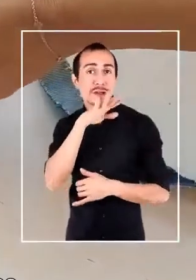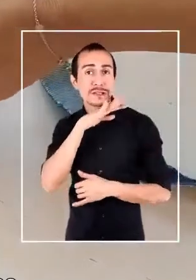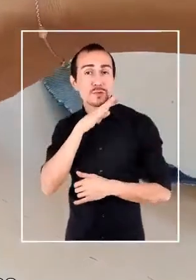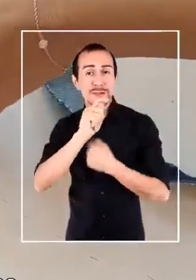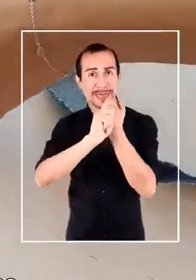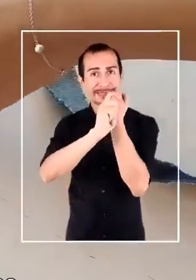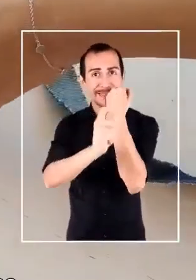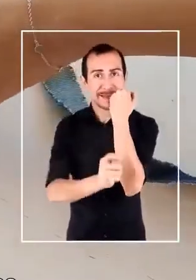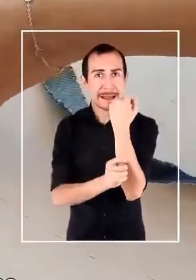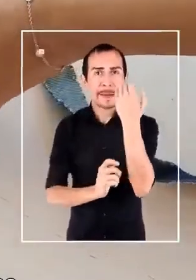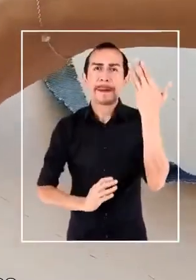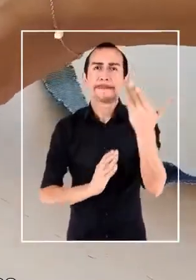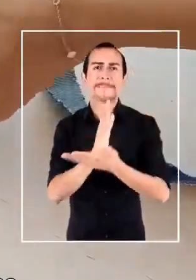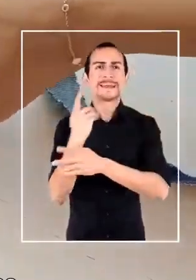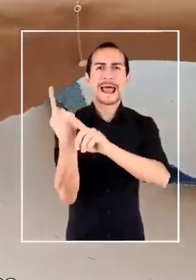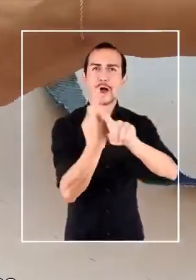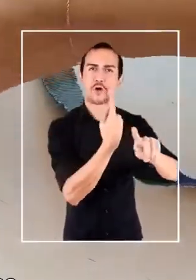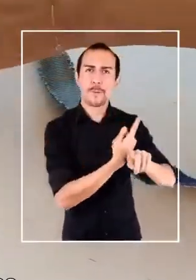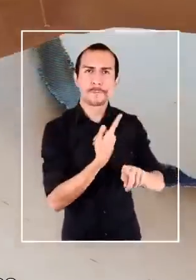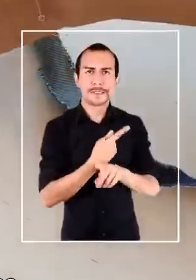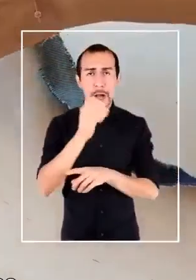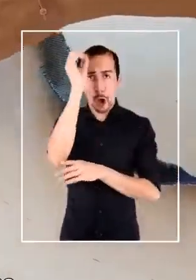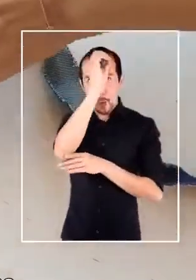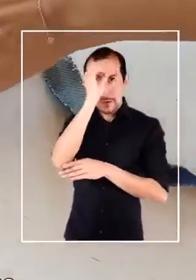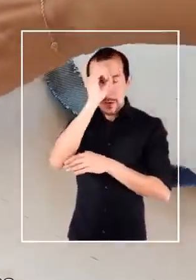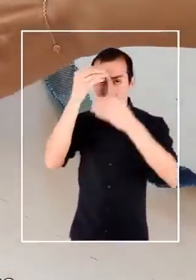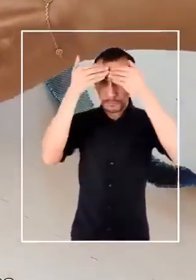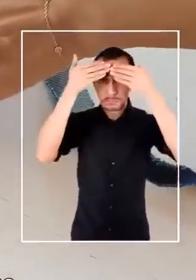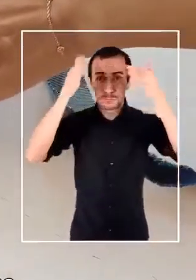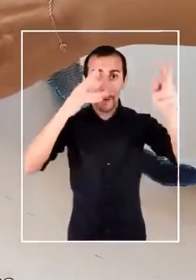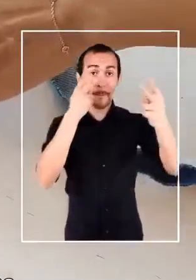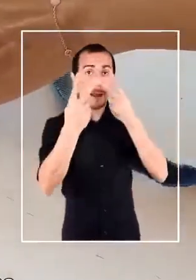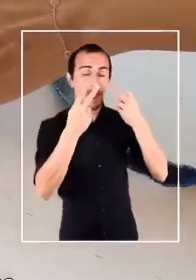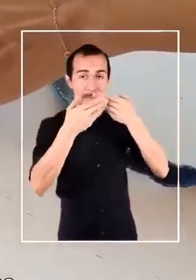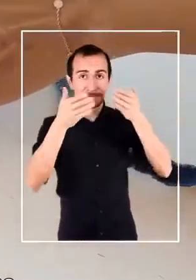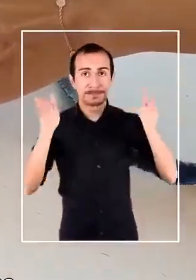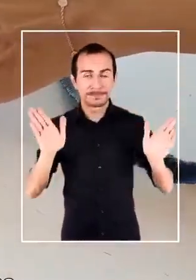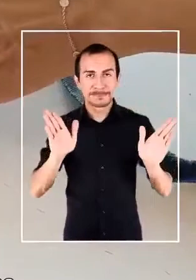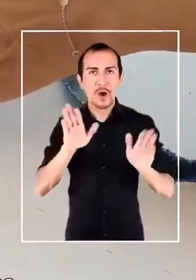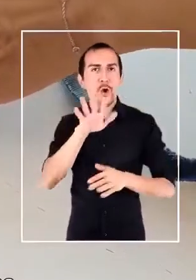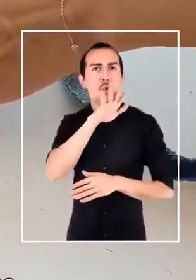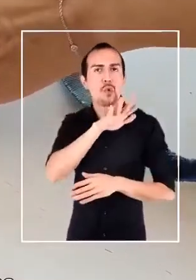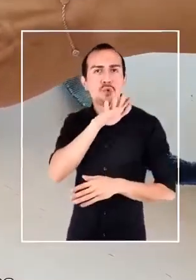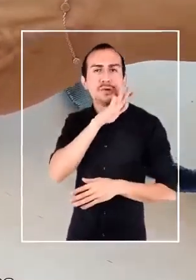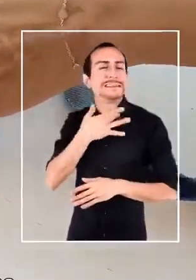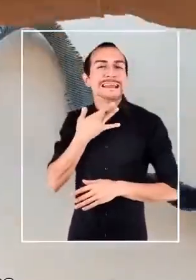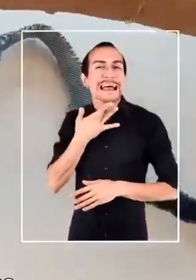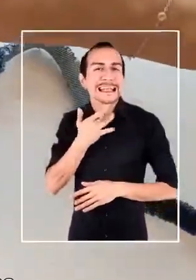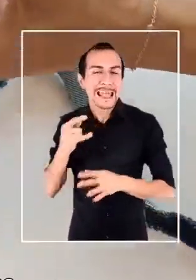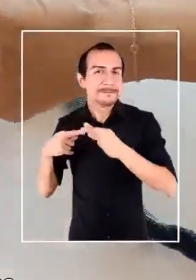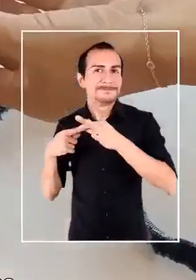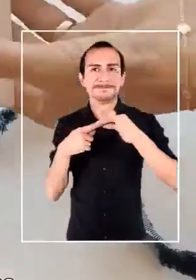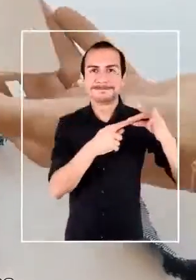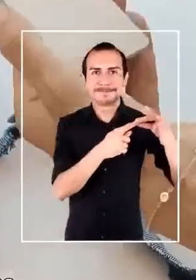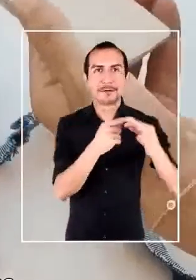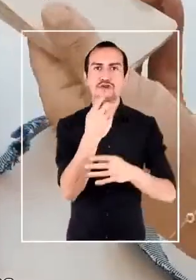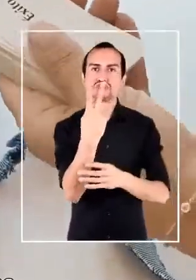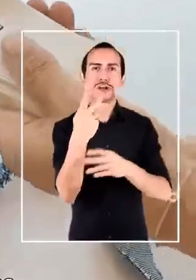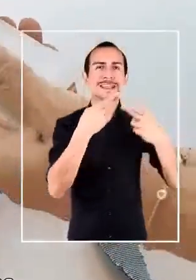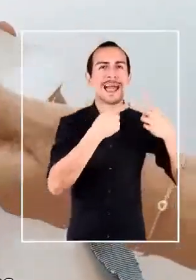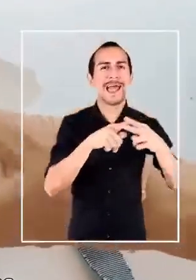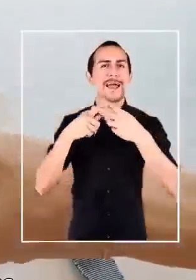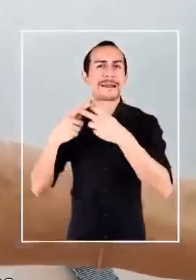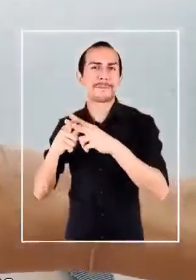utiliza en terapias para abrir conversaciones o expandir puntos de vista, que utiliza primordialmente